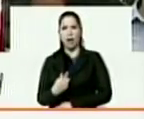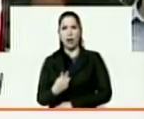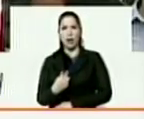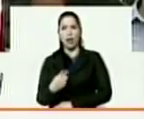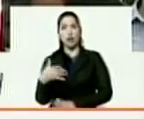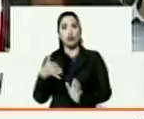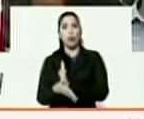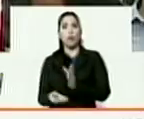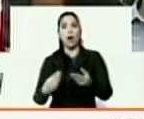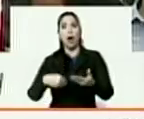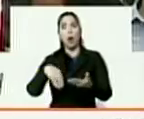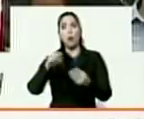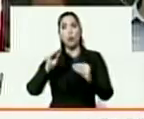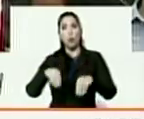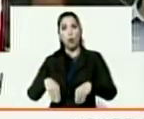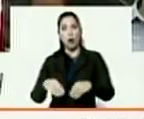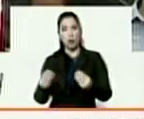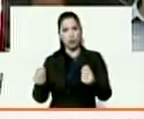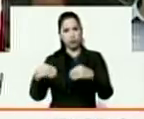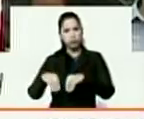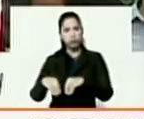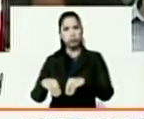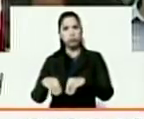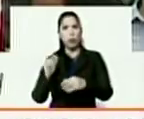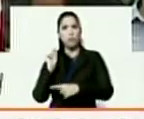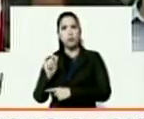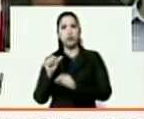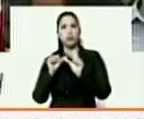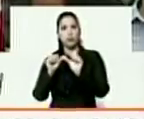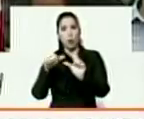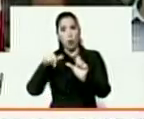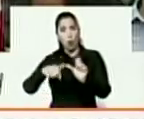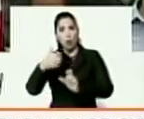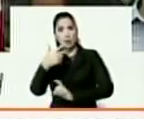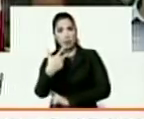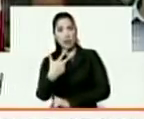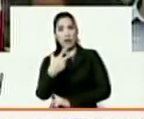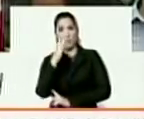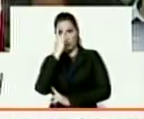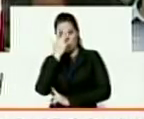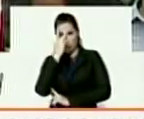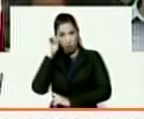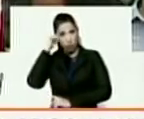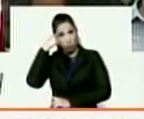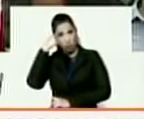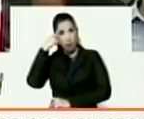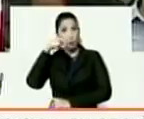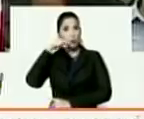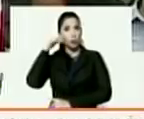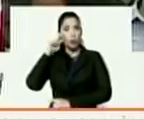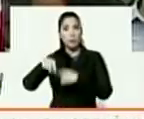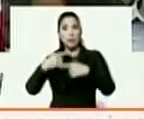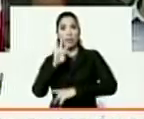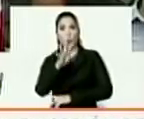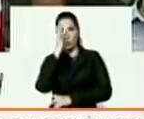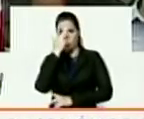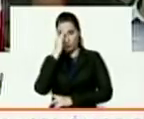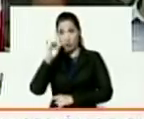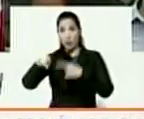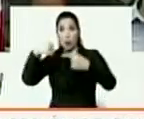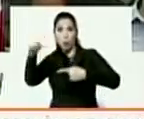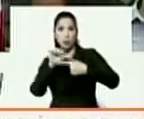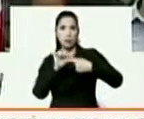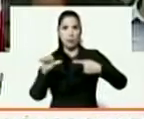oí tres recordando a sucre mañana 4 de febrero la semana que viene